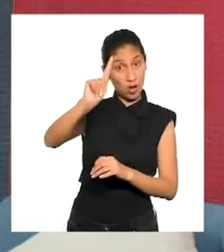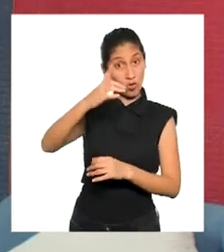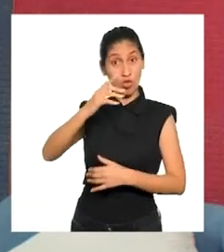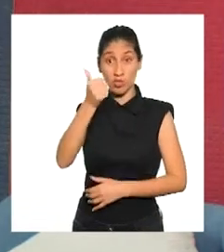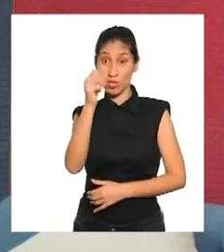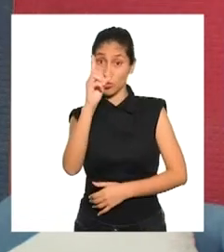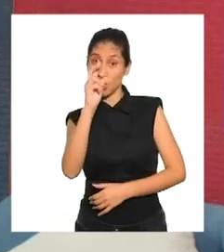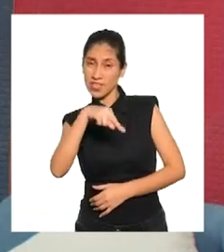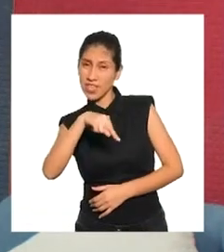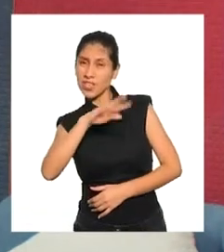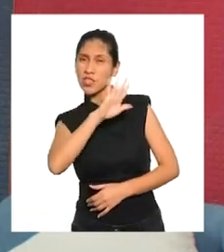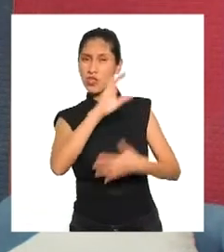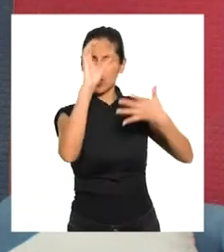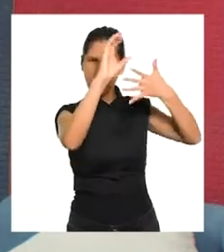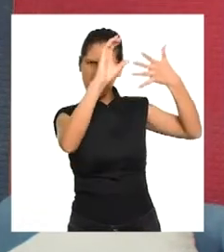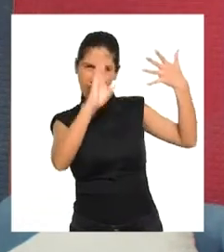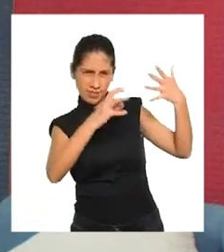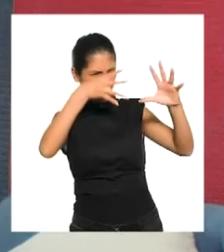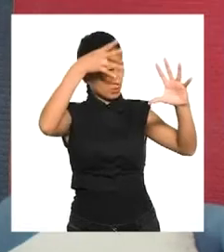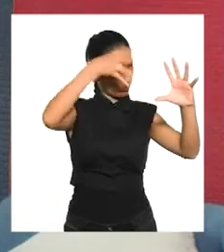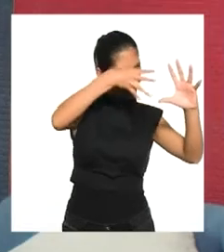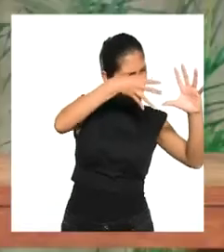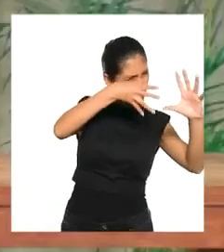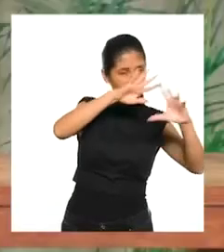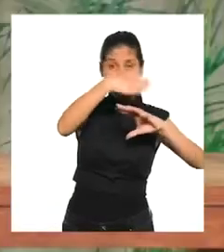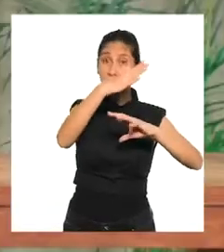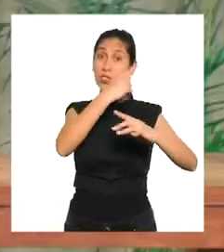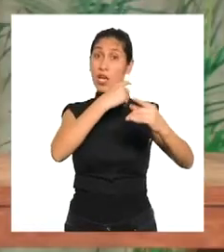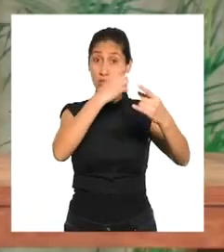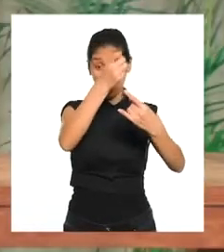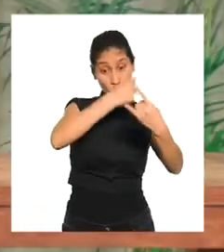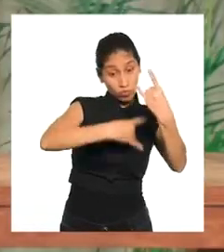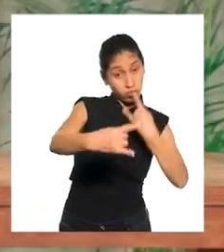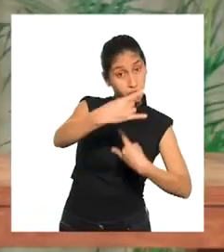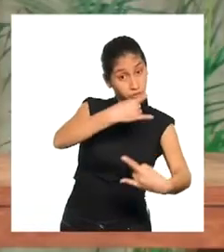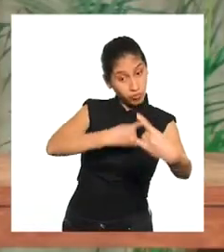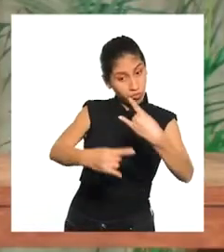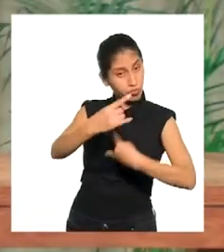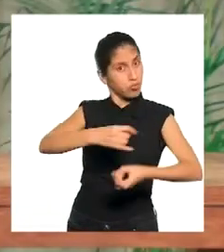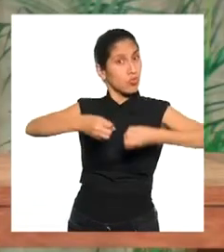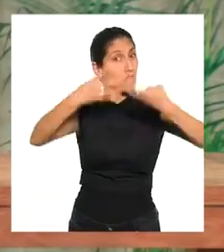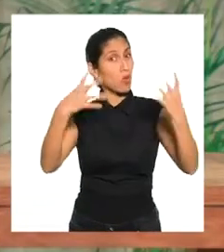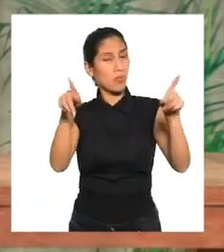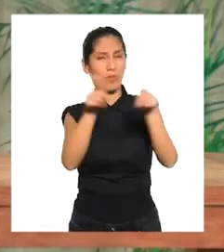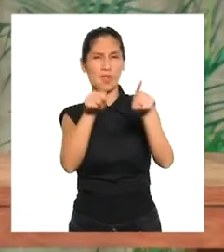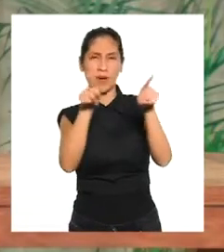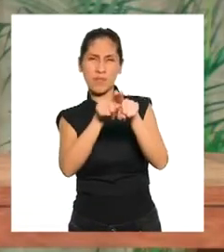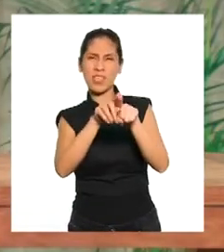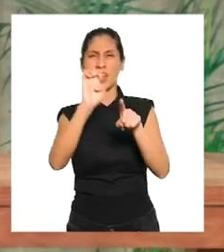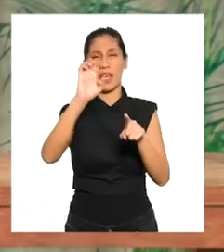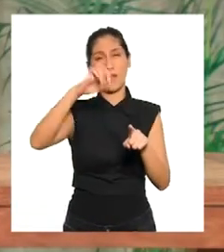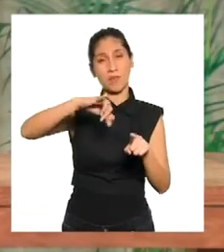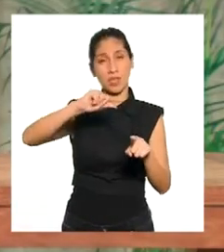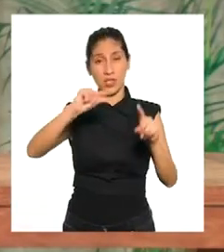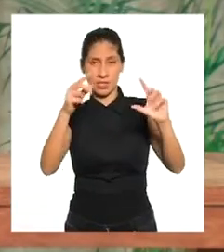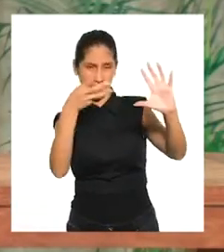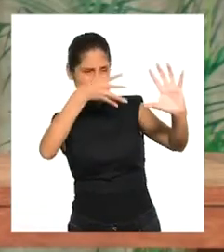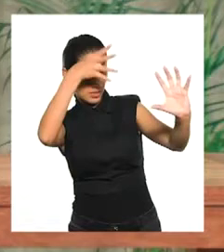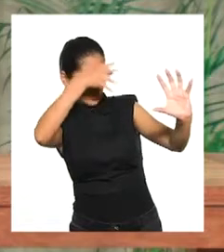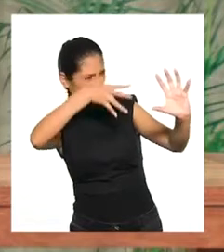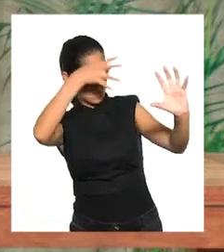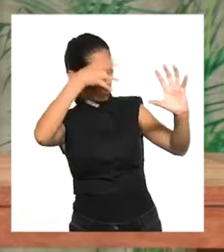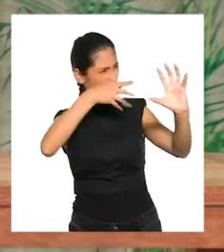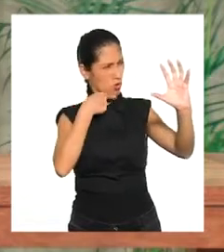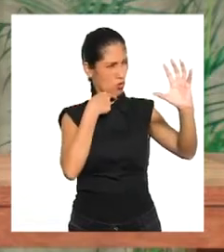del ADN y cómo se transmiten a los descendientes. Y la epigenética estudia los cambios en la función y expresión de los genes que